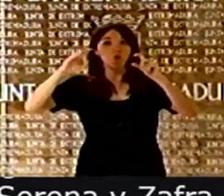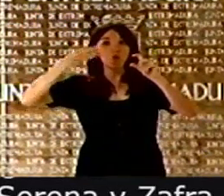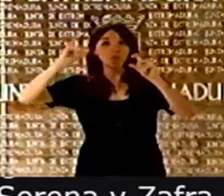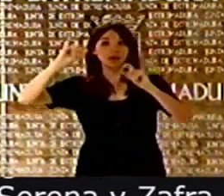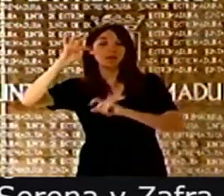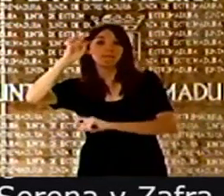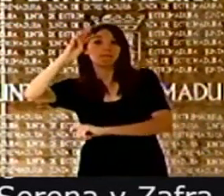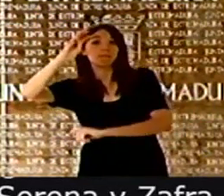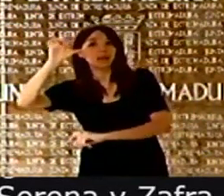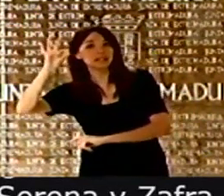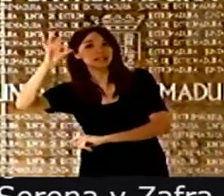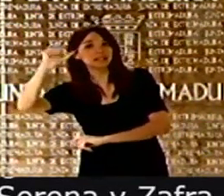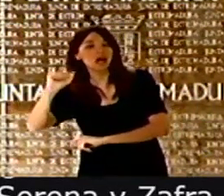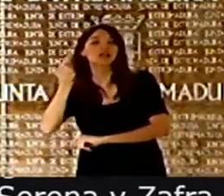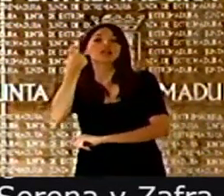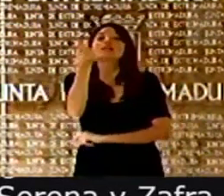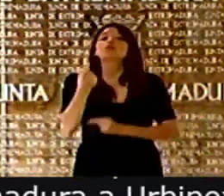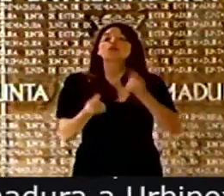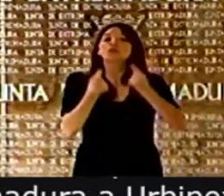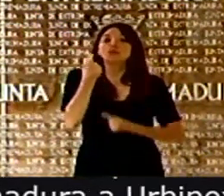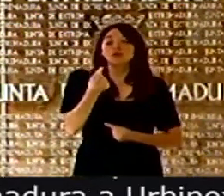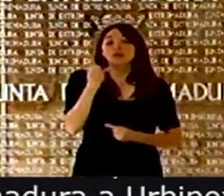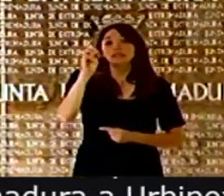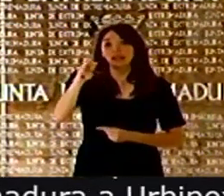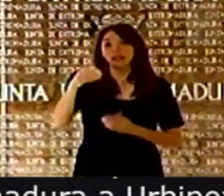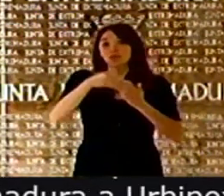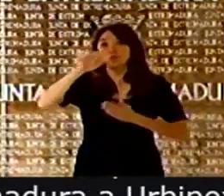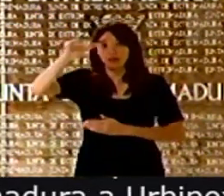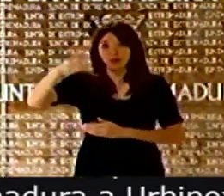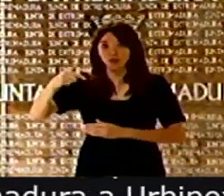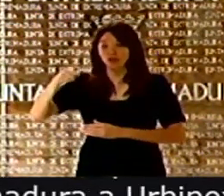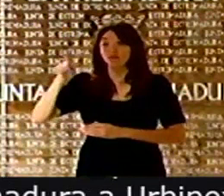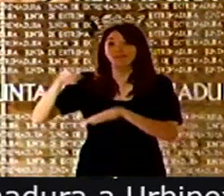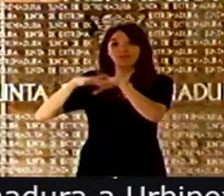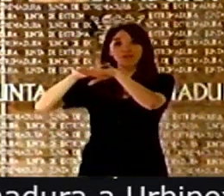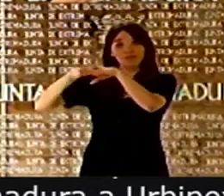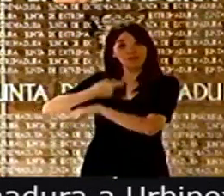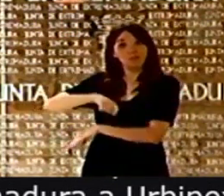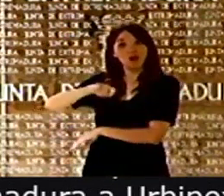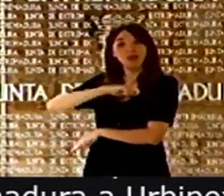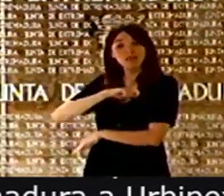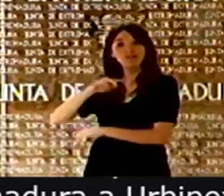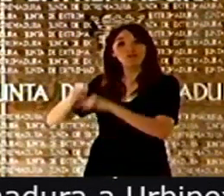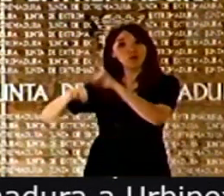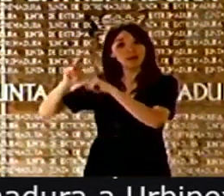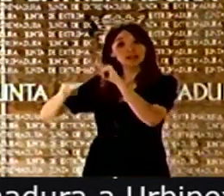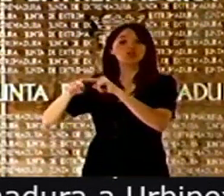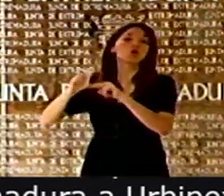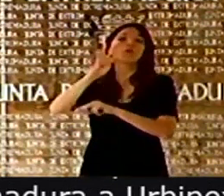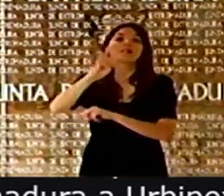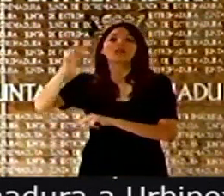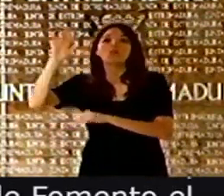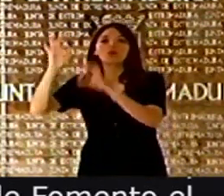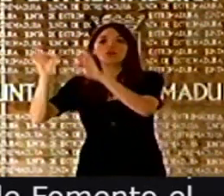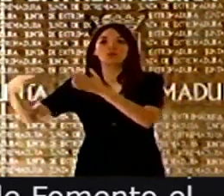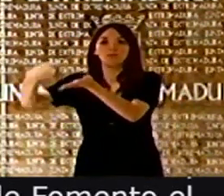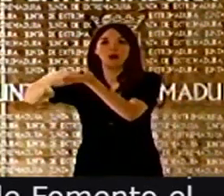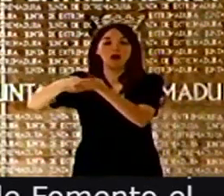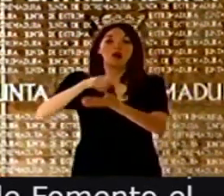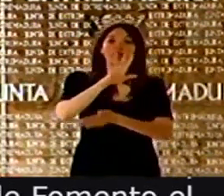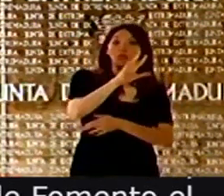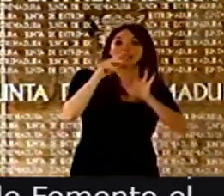de 13 millones de euros, de los que el Ministerio de Fomento, el Gobierno de España, asume un 42%, la Junta de Extremadura un